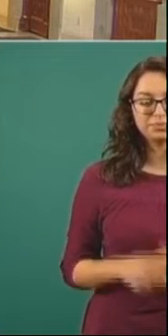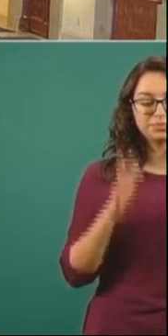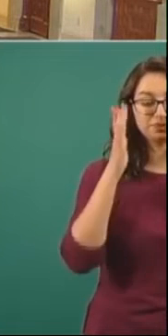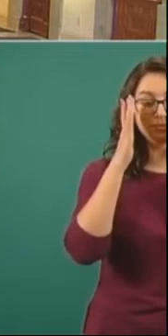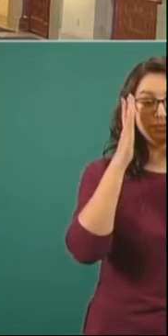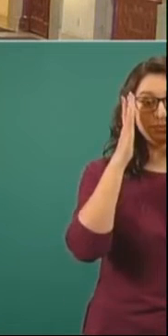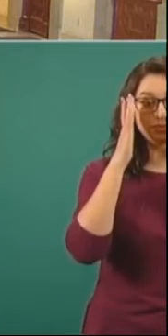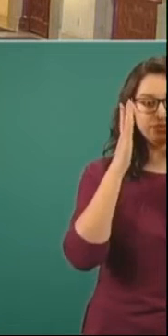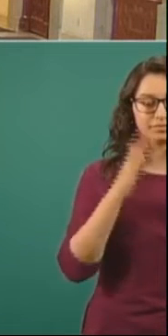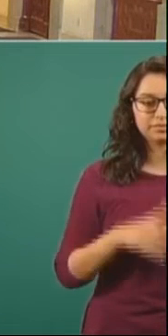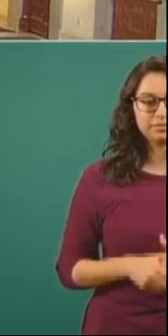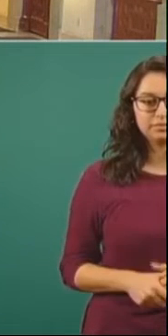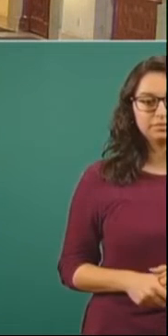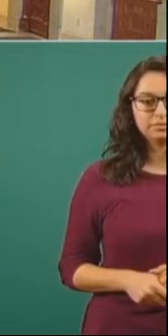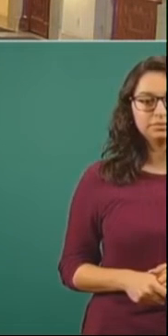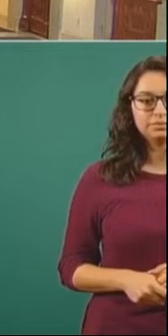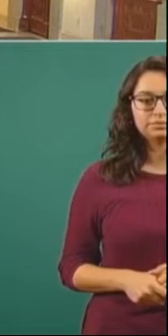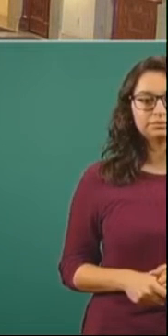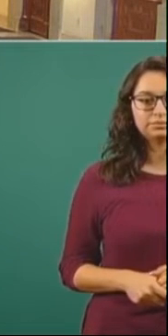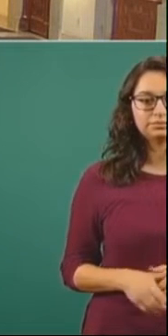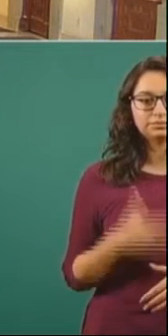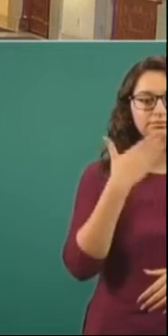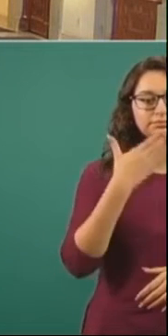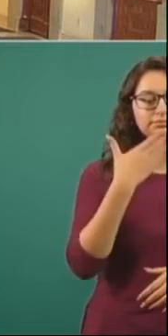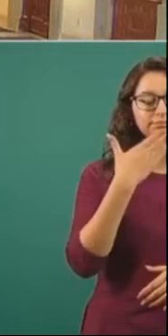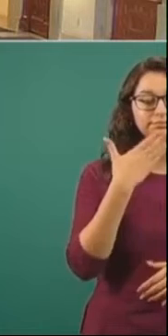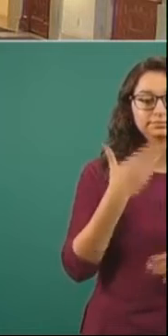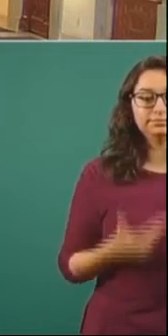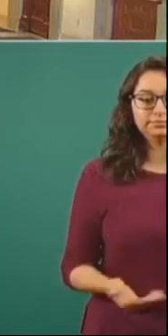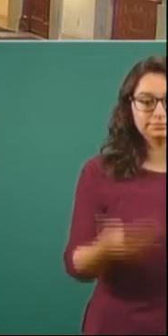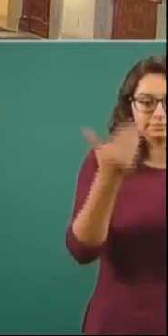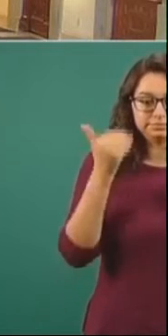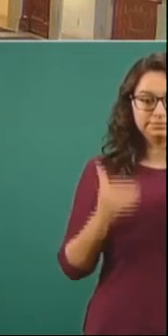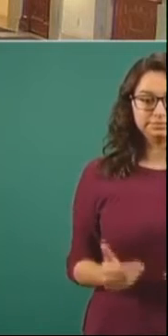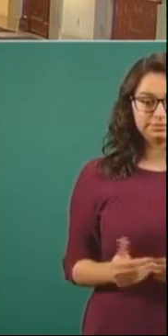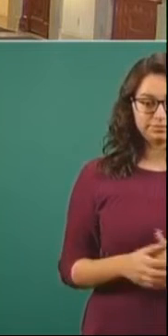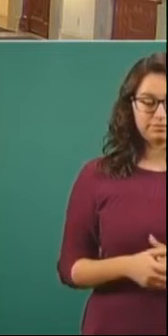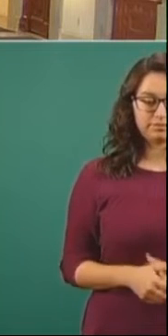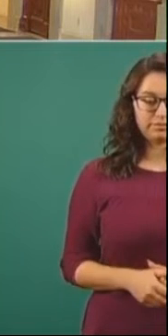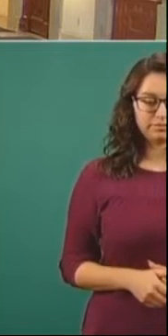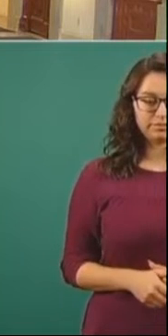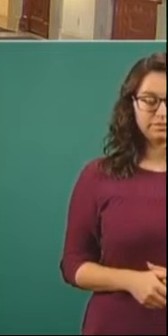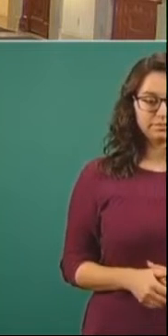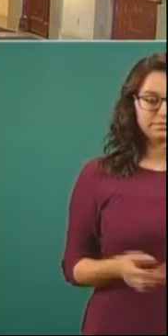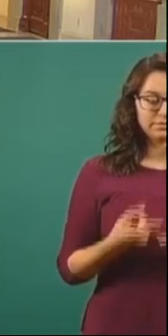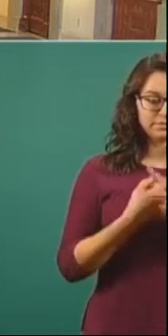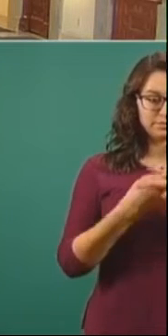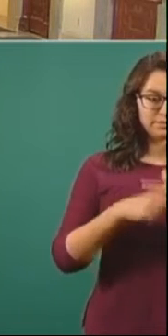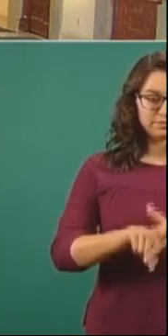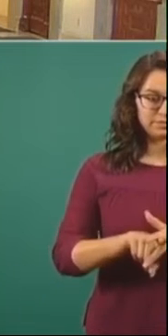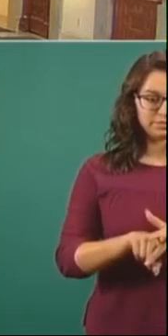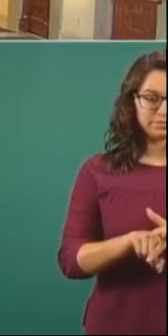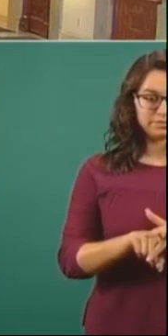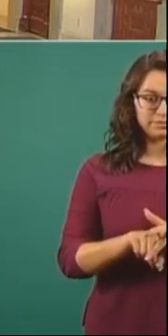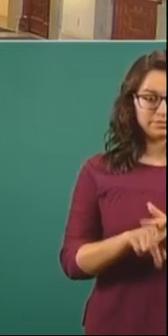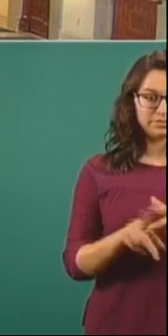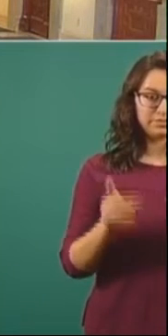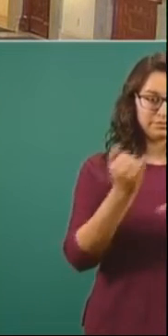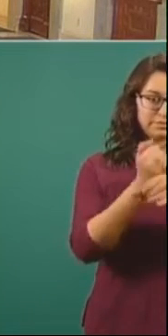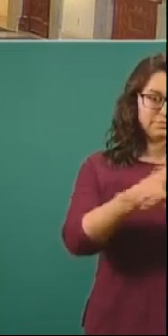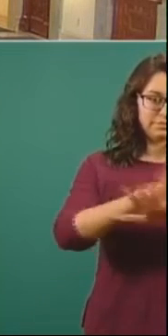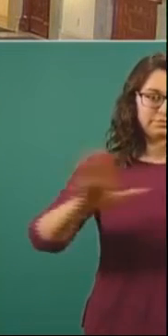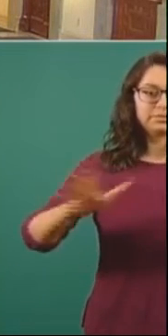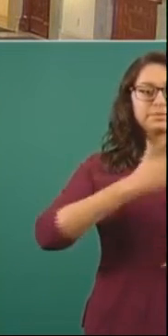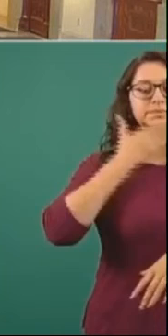técnico presentado horas más tarde, en tanto que el subsecretario López-Gatell celebró que avanza favorablemente el trámite de aprobación de la vacuna rusa Sputnik